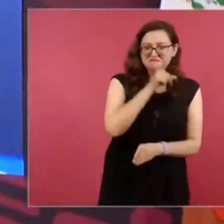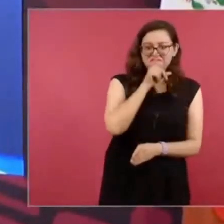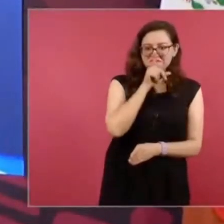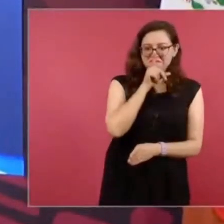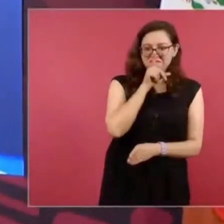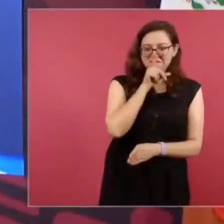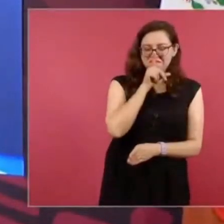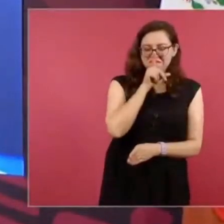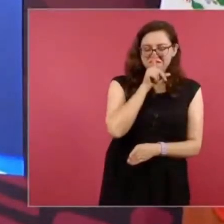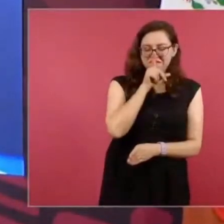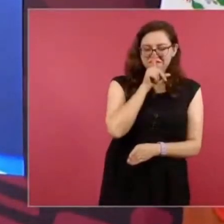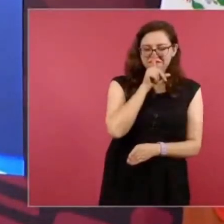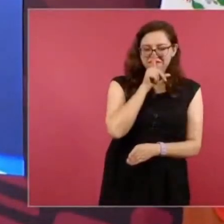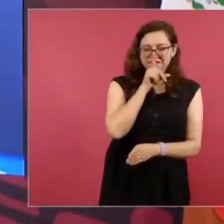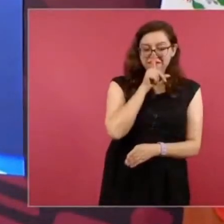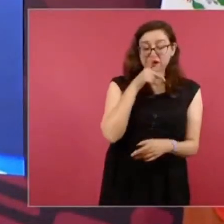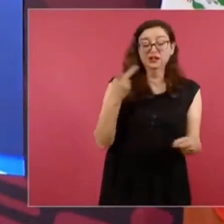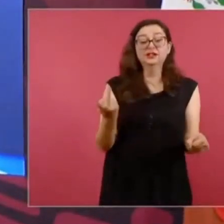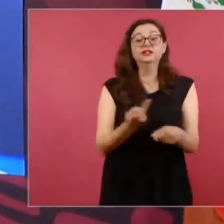el encargado de